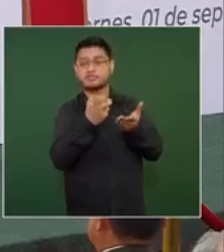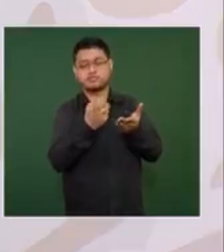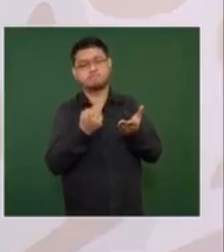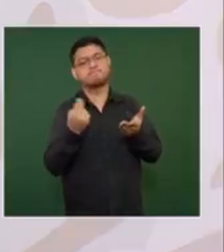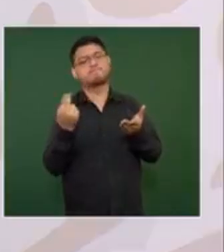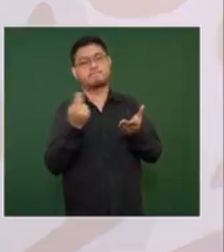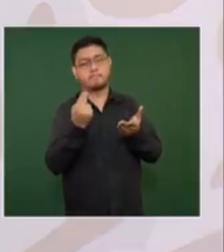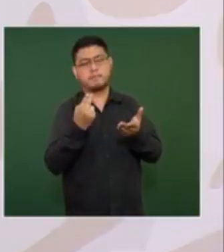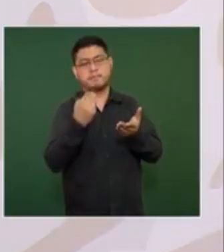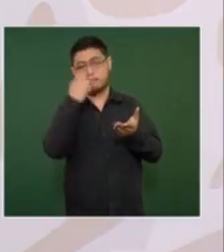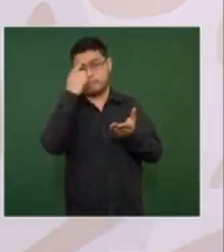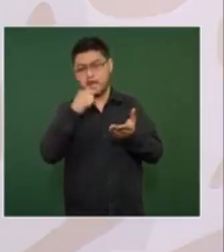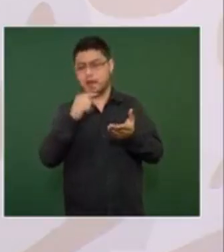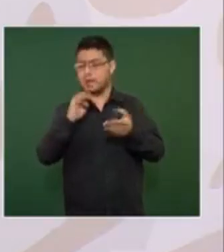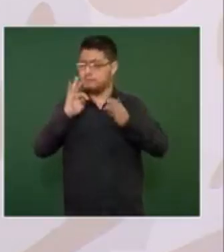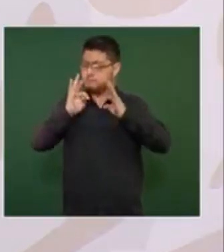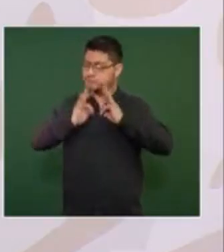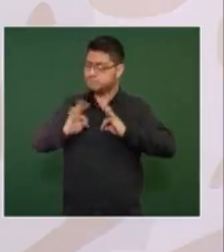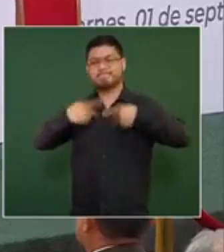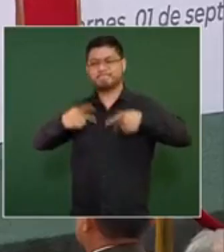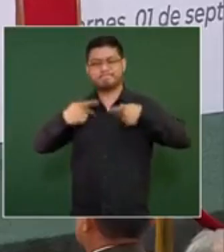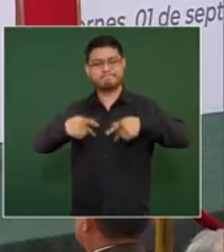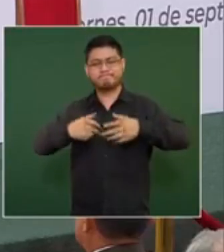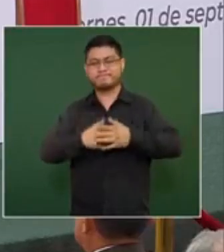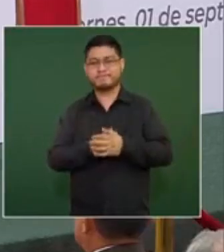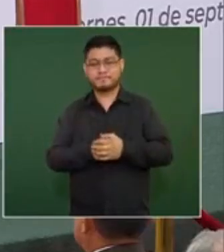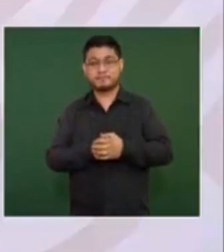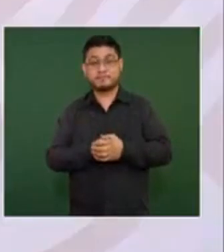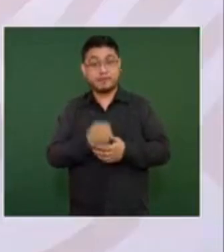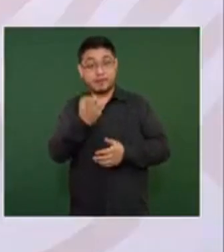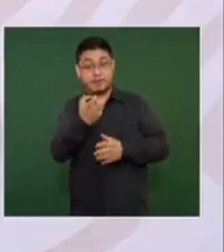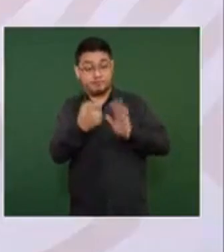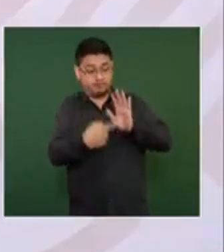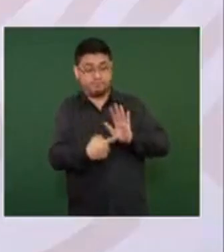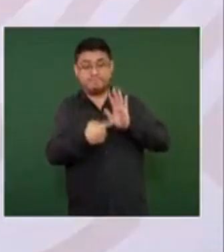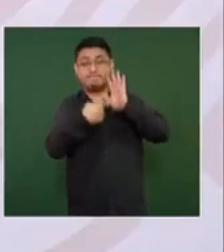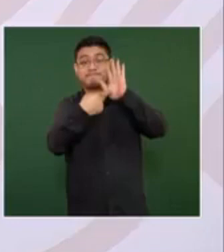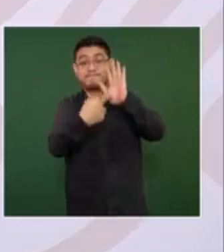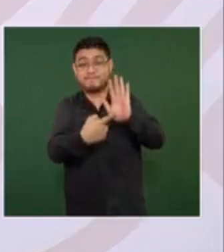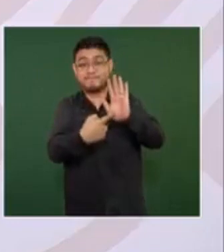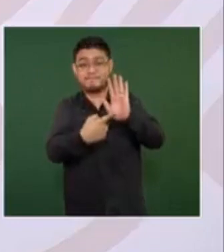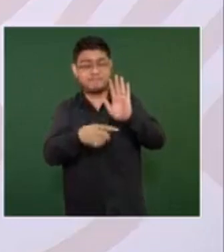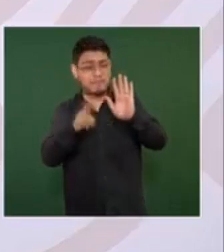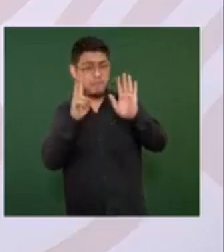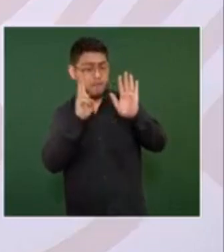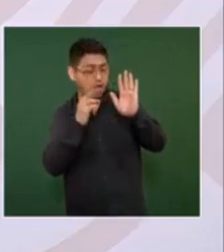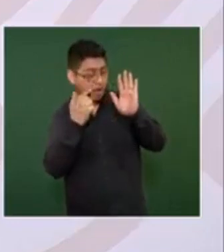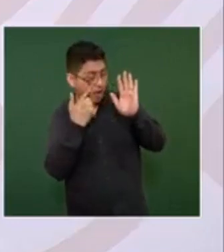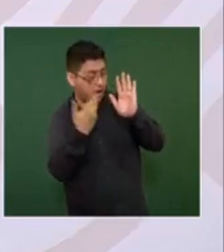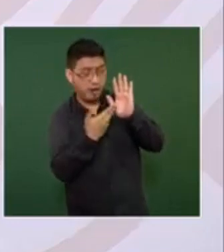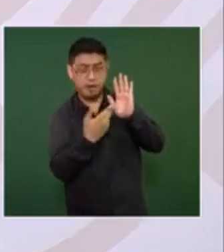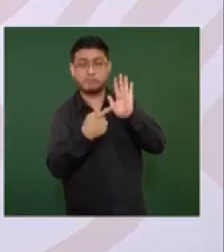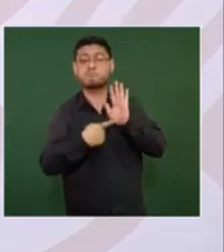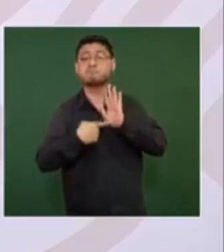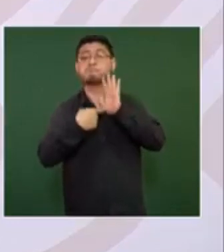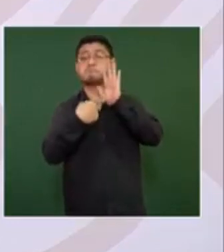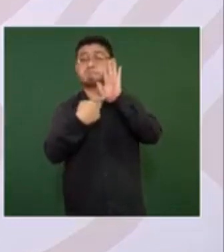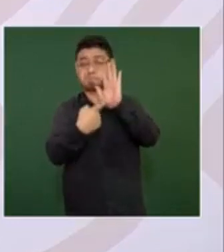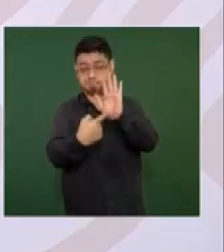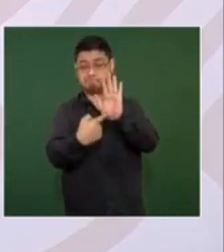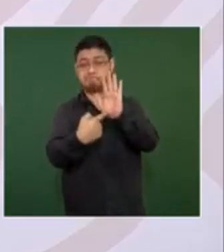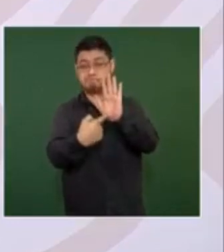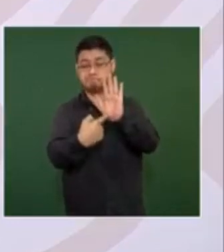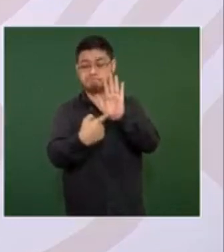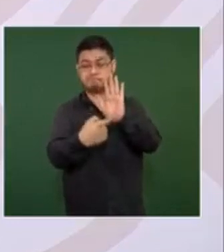El presidente de México, Andrés Manuel López Obrador, aseguró que su administración ha conseguido reducir la violencia en el país,